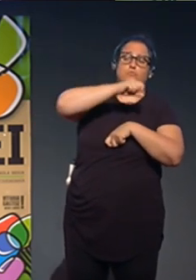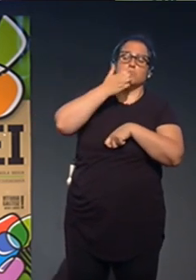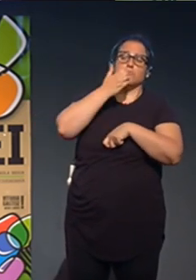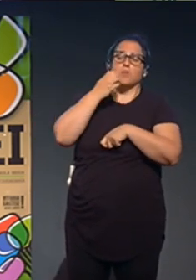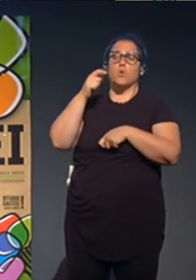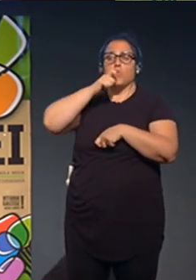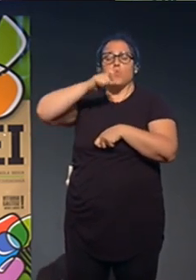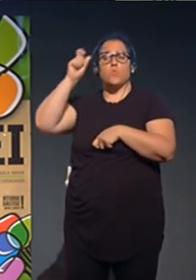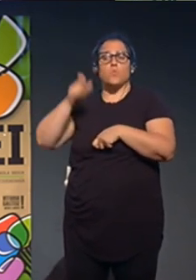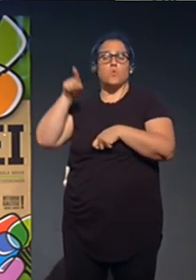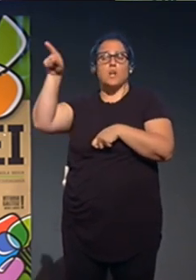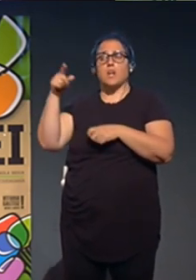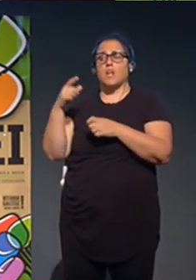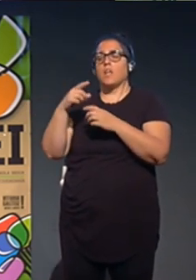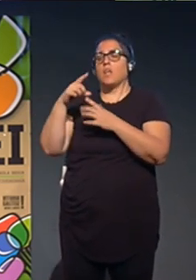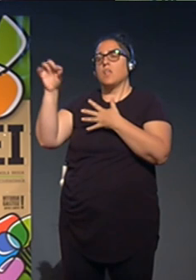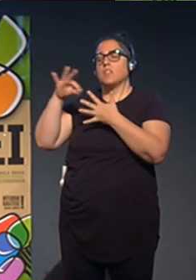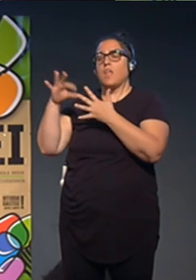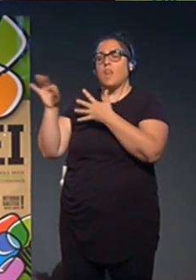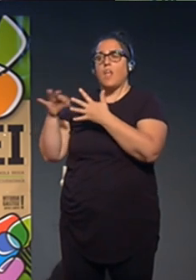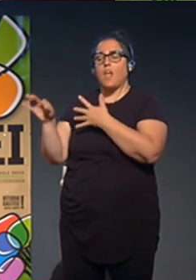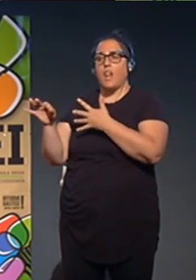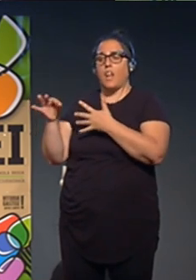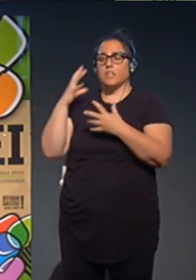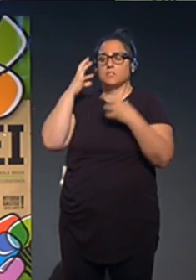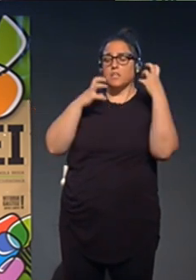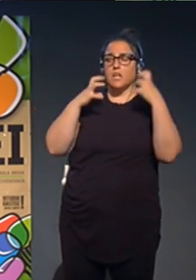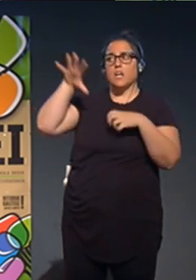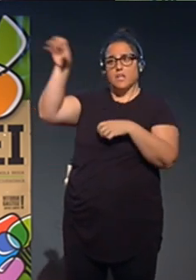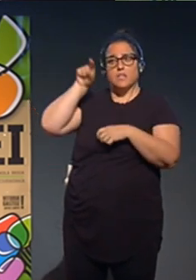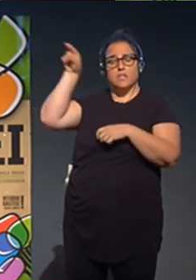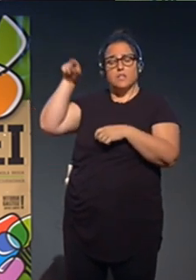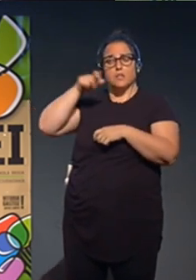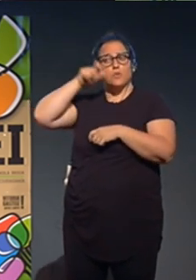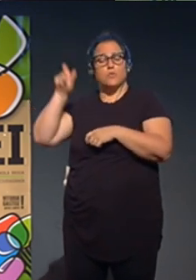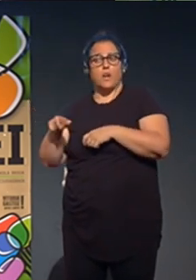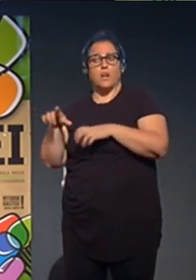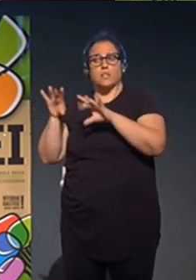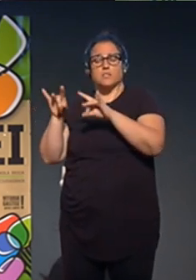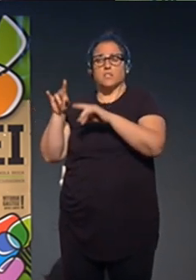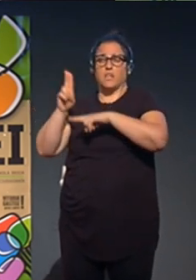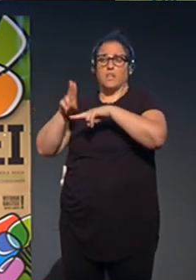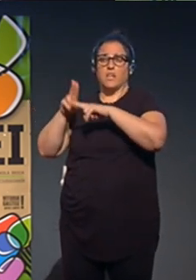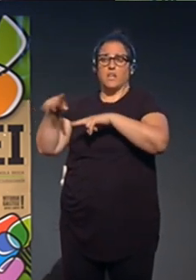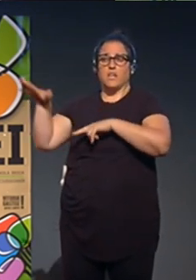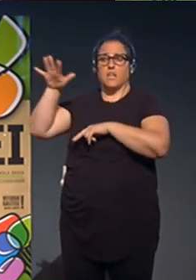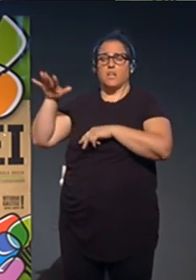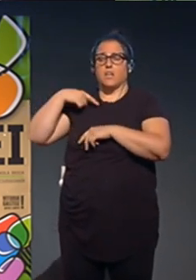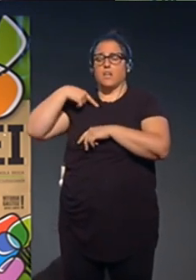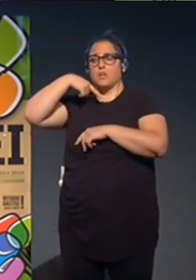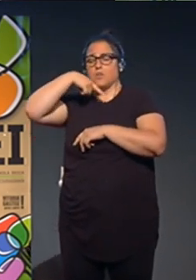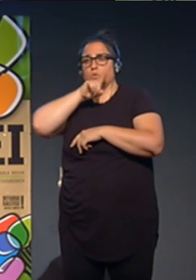60 por del trigo y los cereales que usamos en nuestras granjas proceden de Ucrania y de las tierras negras de Rusia